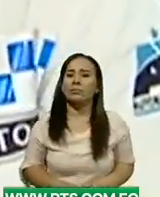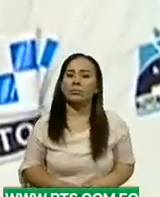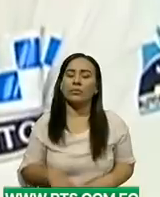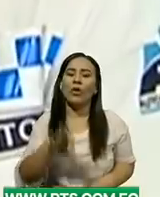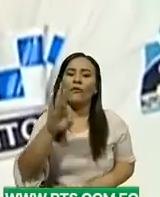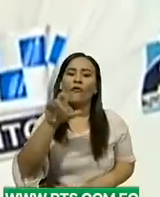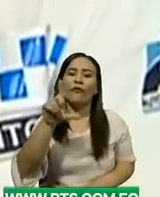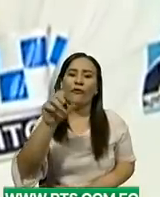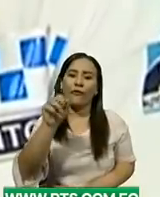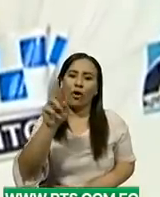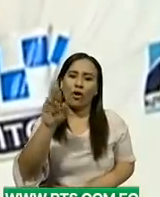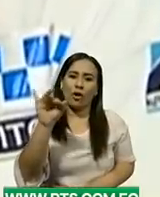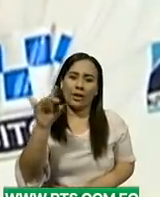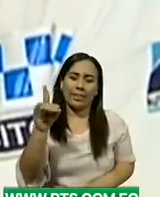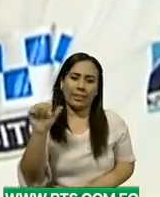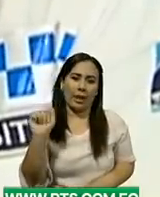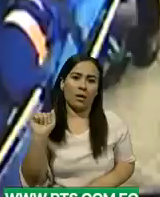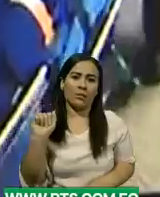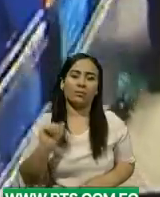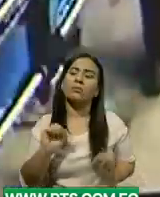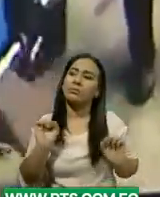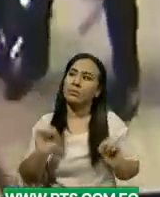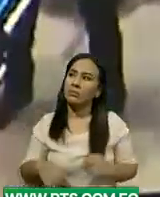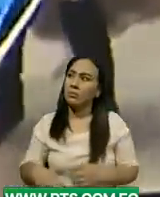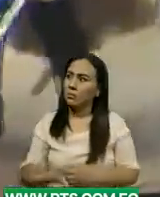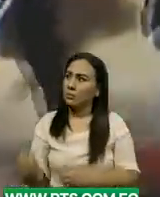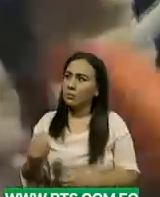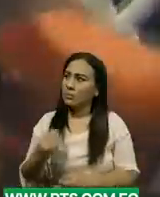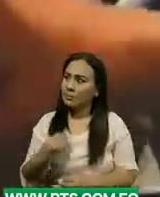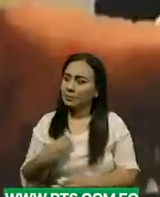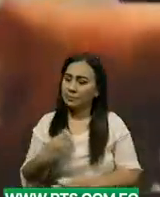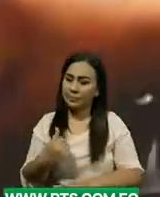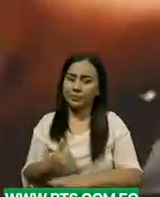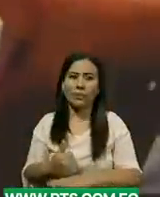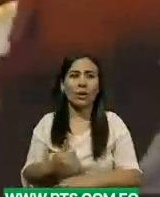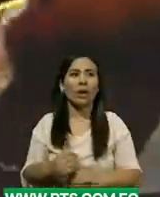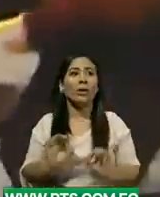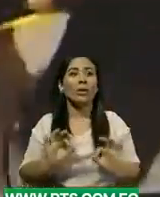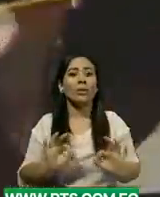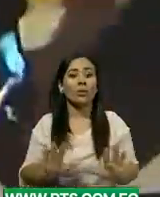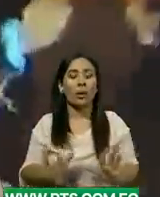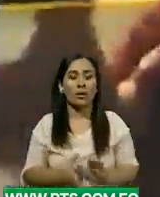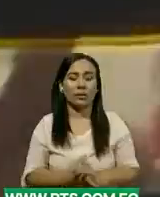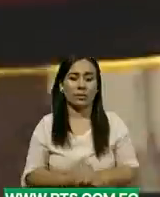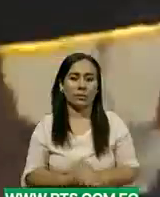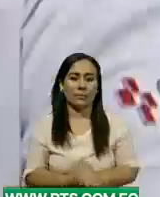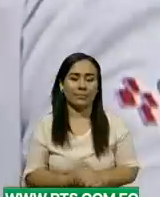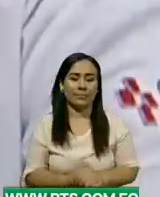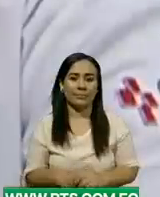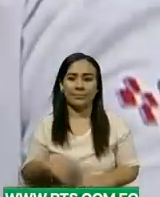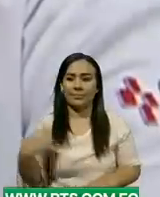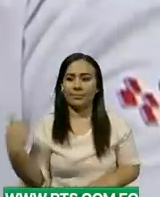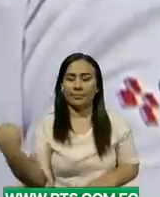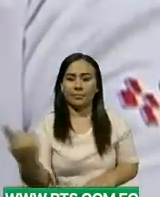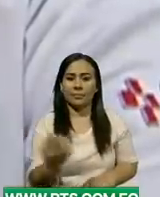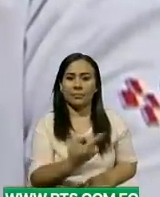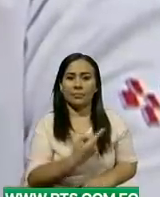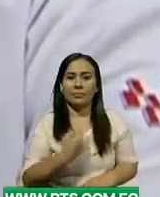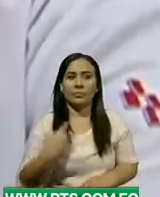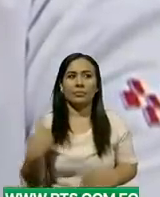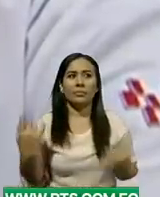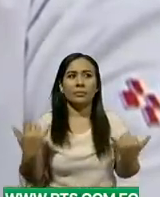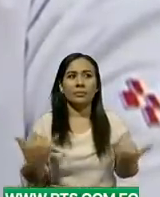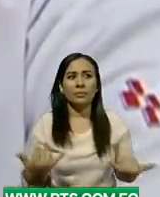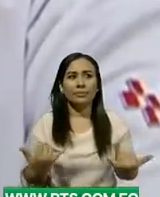Florida, lógicamente para poner las órdenes de la autoridad competente. Ventajosamente en el área no hay por el